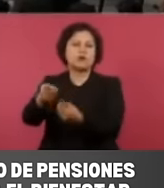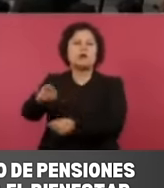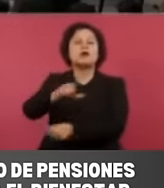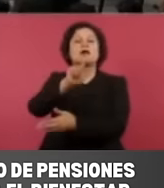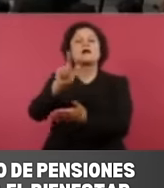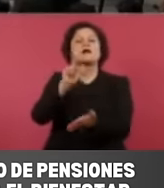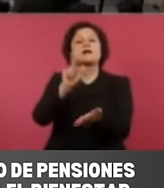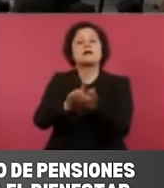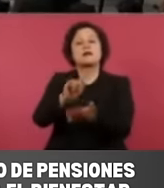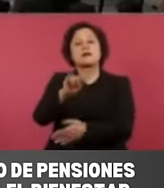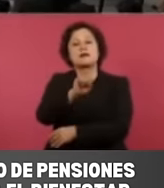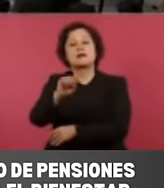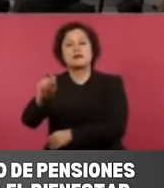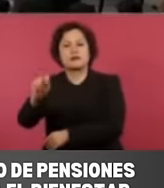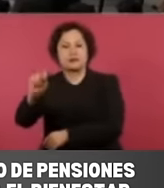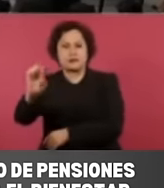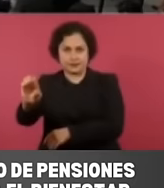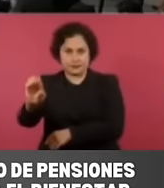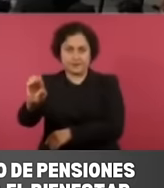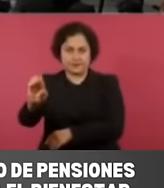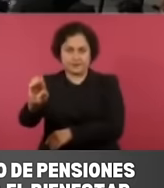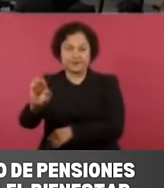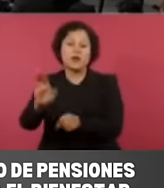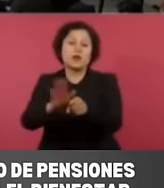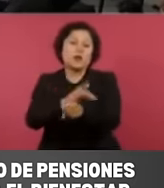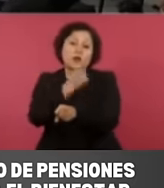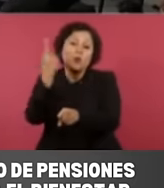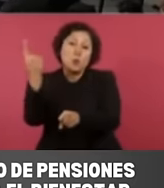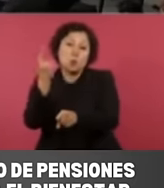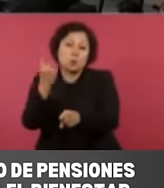reforma de Zedillo